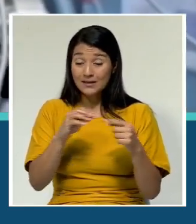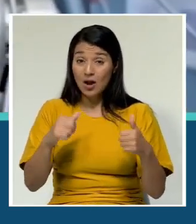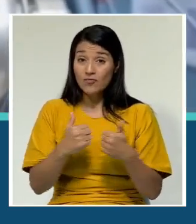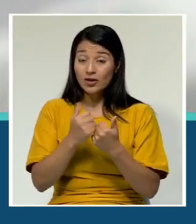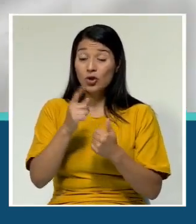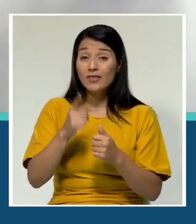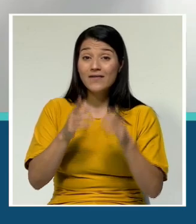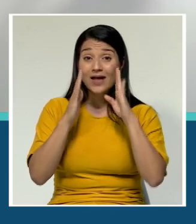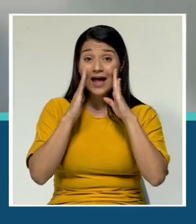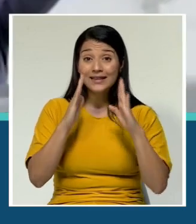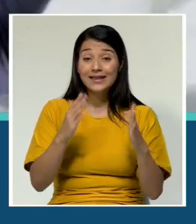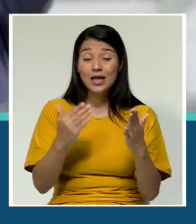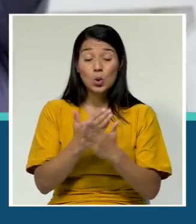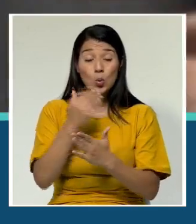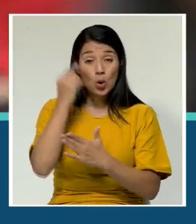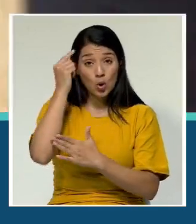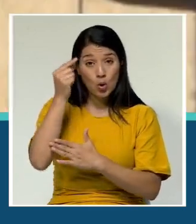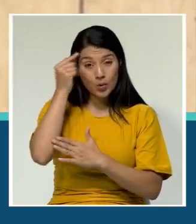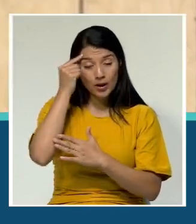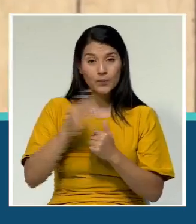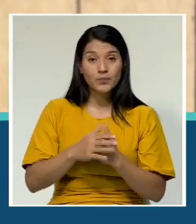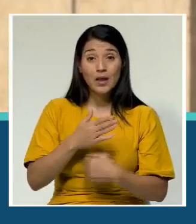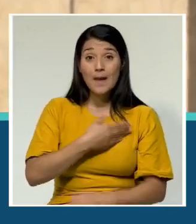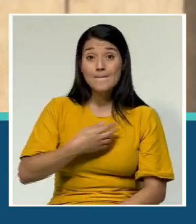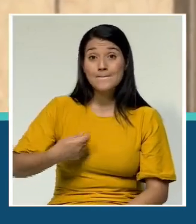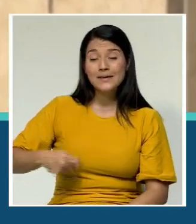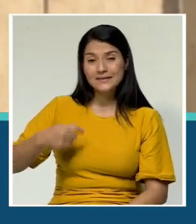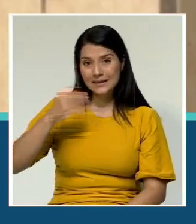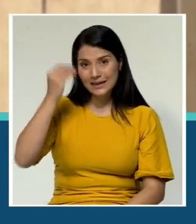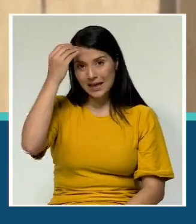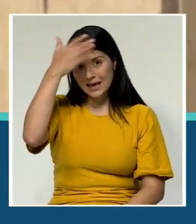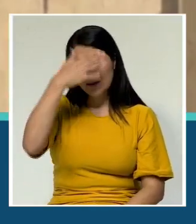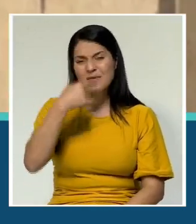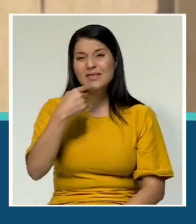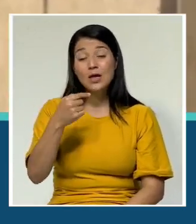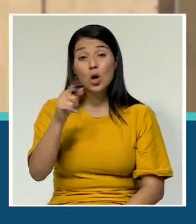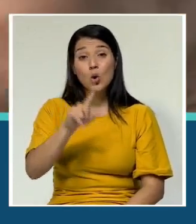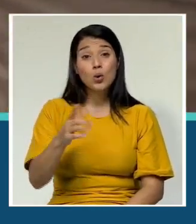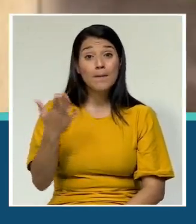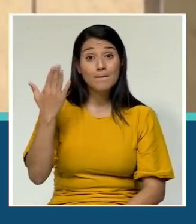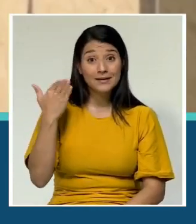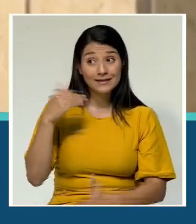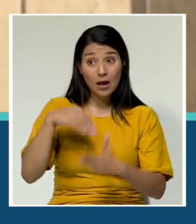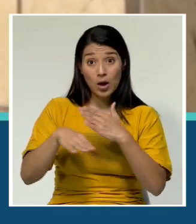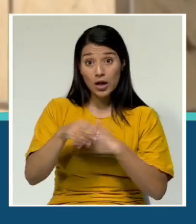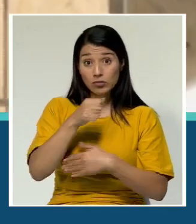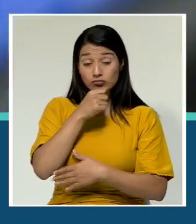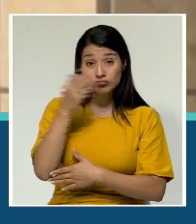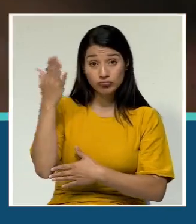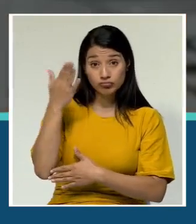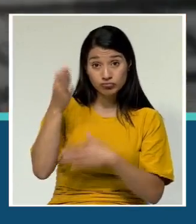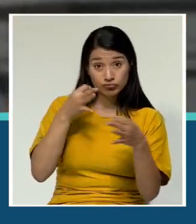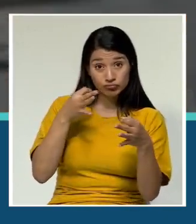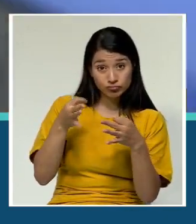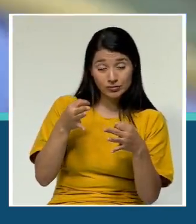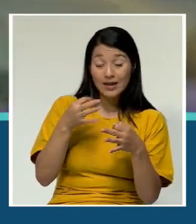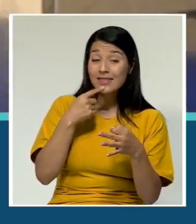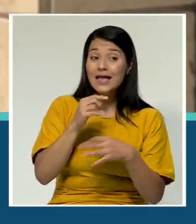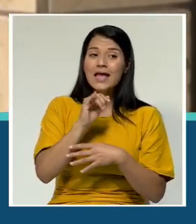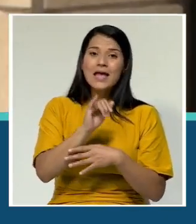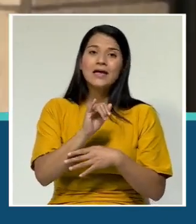últimos meses, la cifra sigue siendo elevada y es uno de los principales retos que deberá enfrentar el nuevo gobierno. El